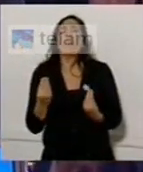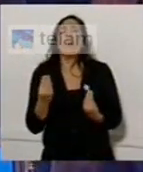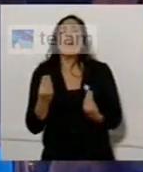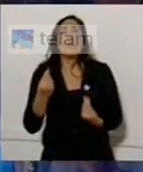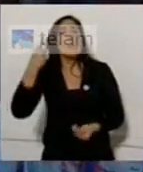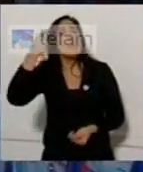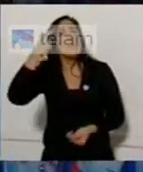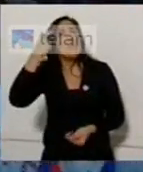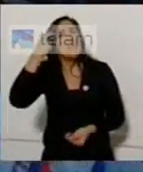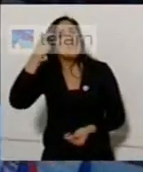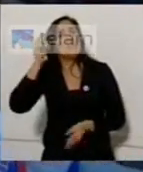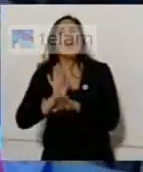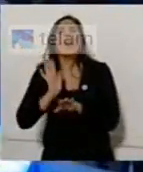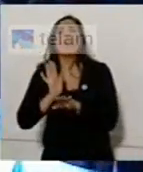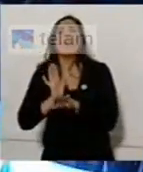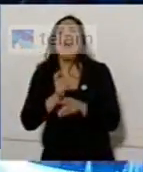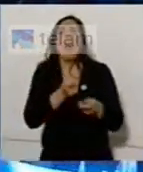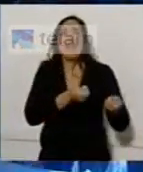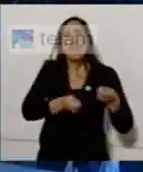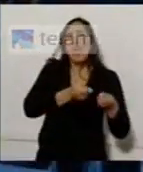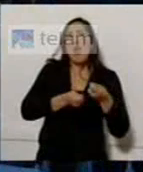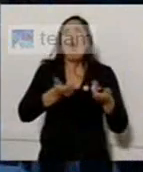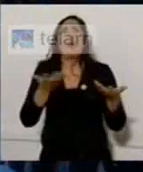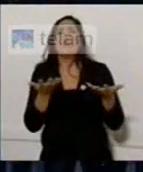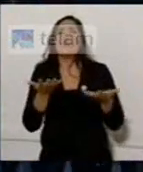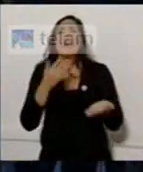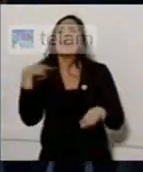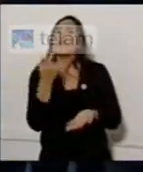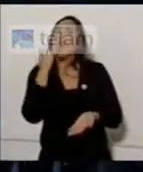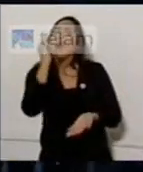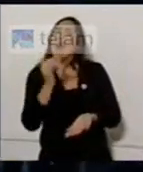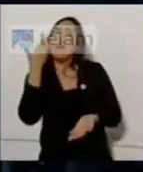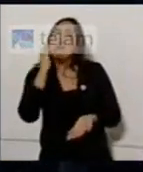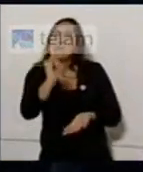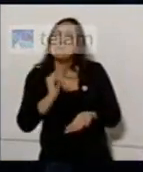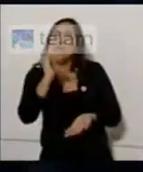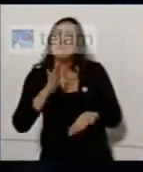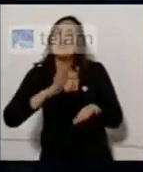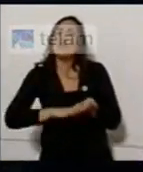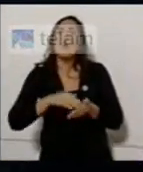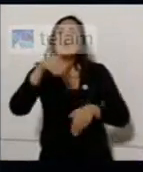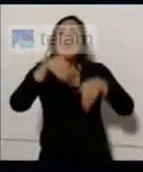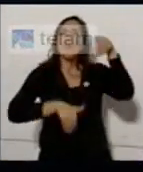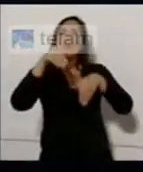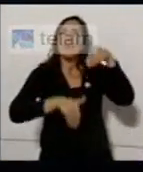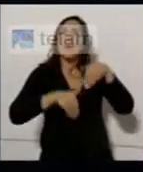enunciados cuando hablábamos de las internas abiertas, obligatorias, simultáneas